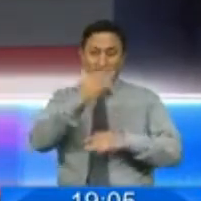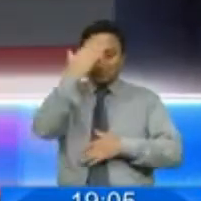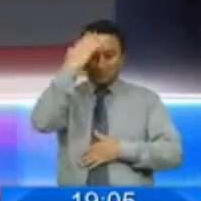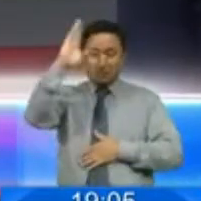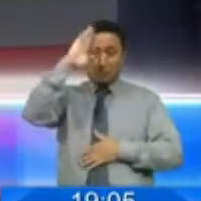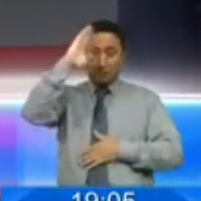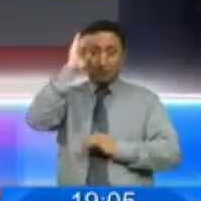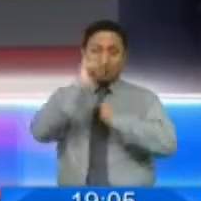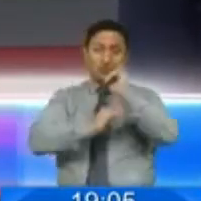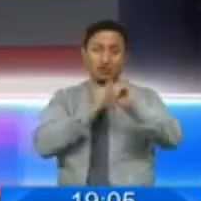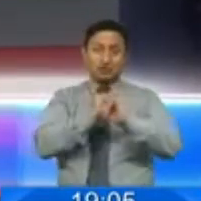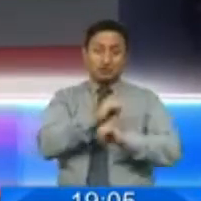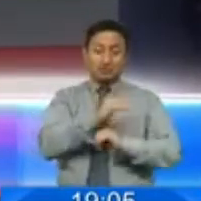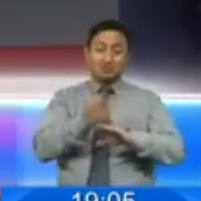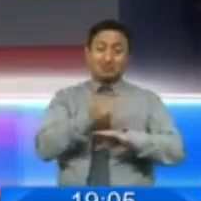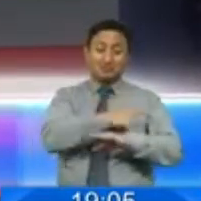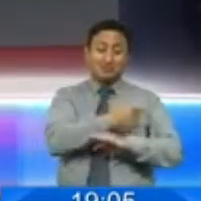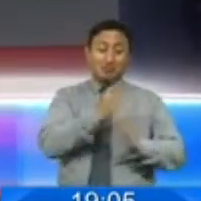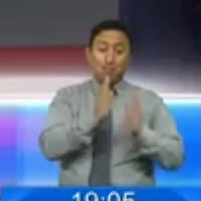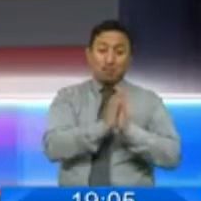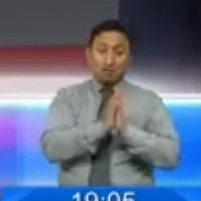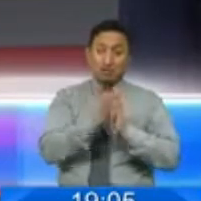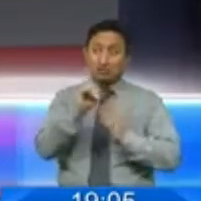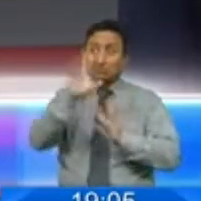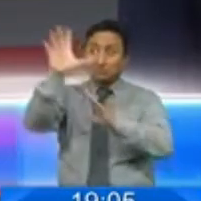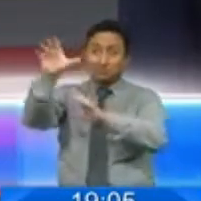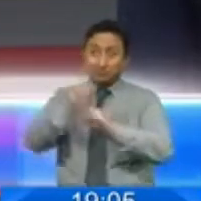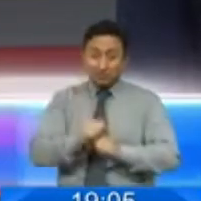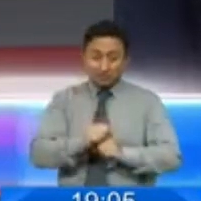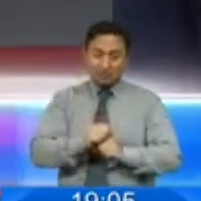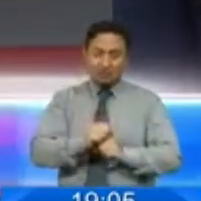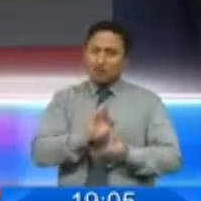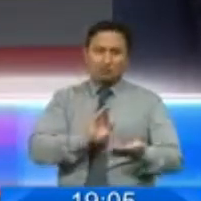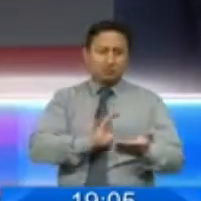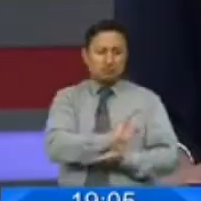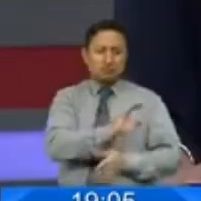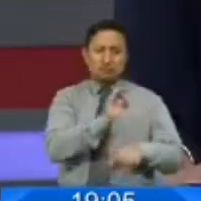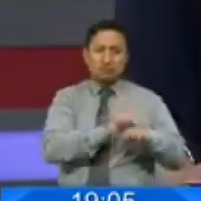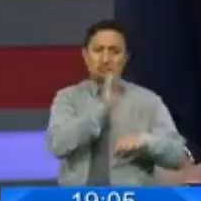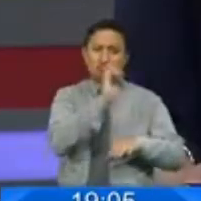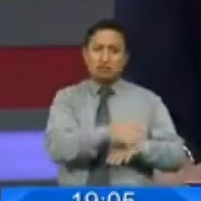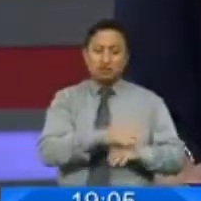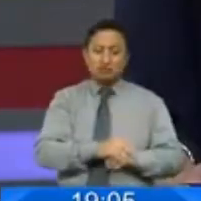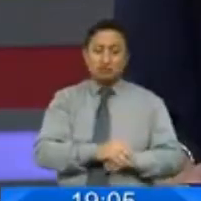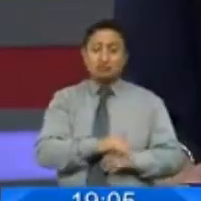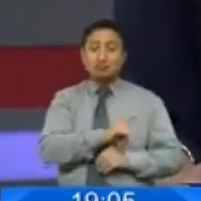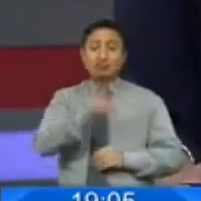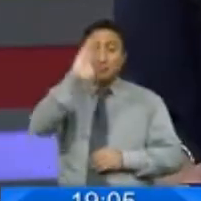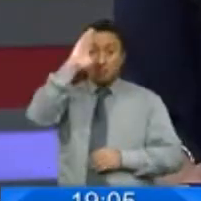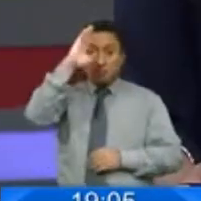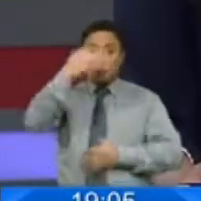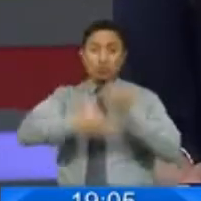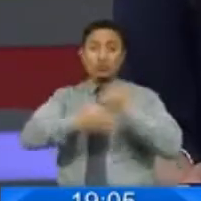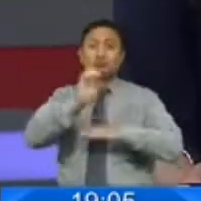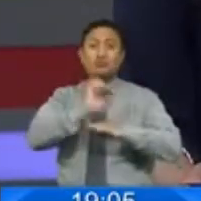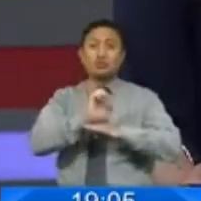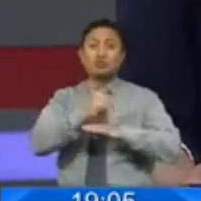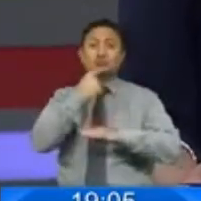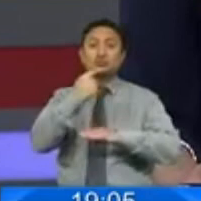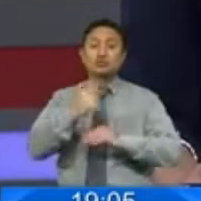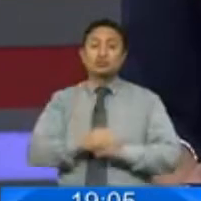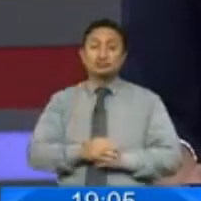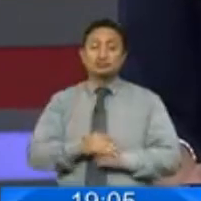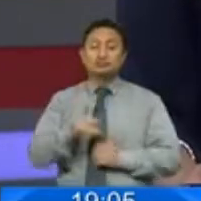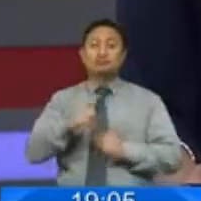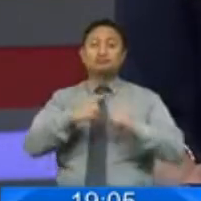Interpol rechazó el pedido de difusión roja en contra del exmandatario. Ante lo confirmado, la Policía Judicial del Ecuador manifestó que